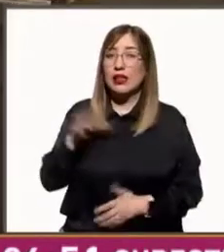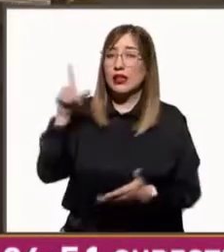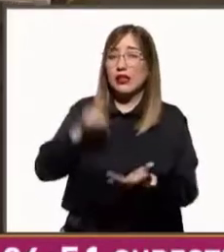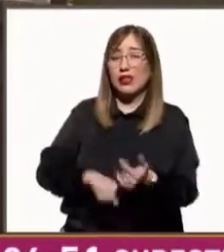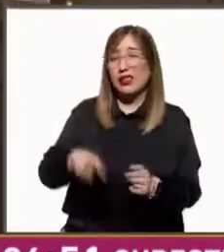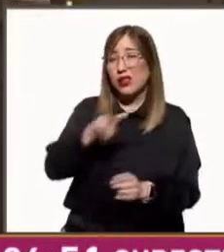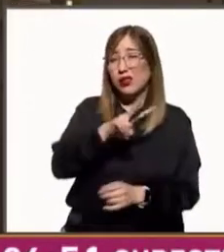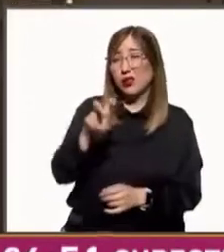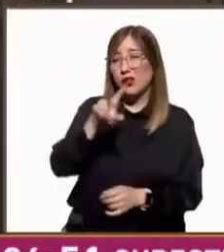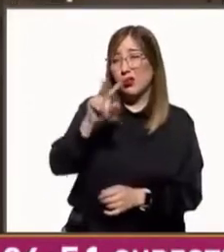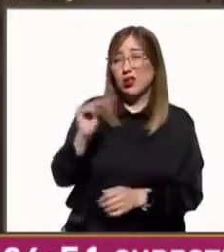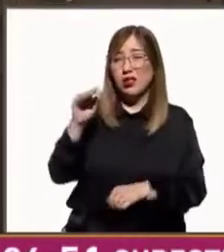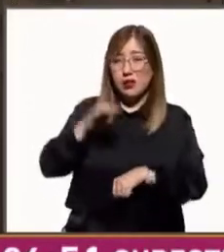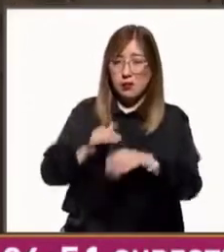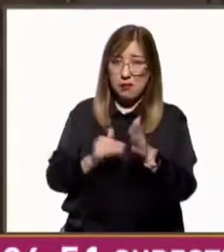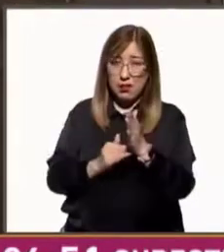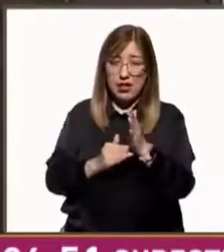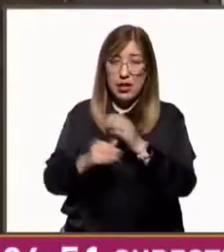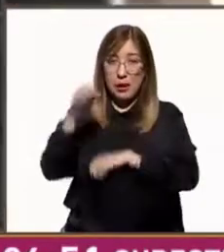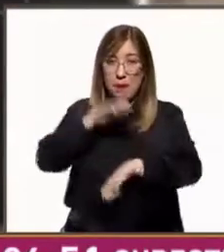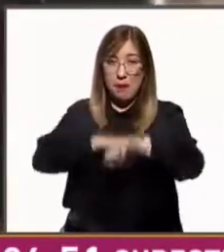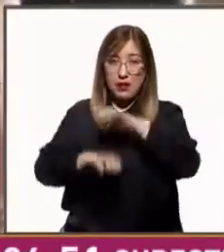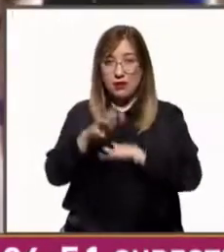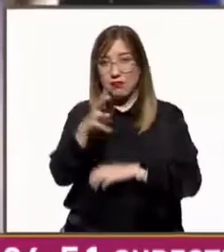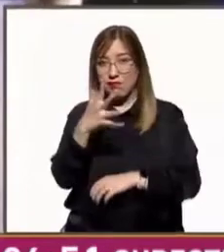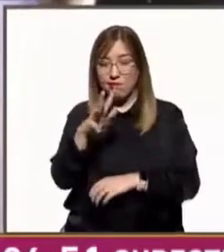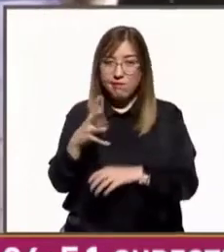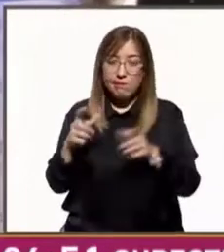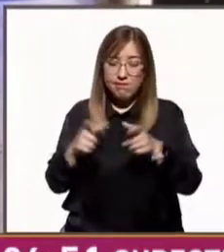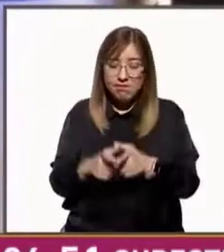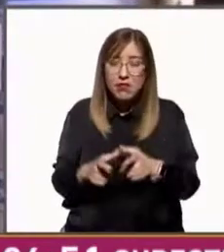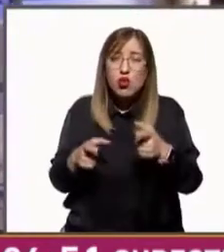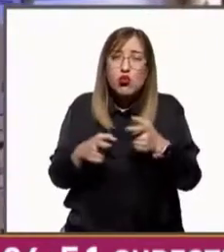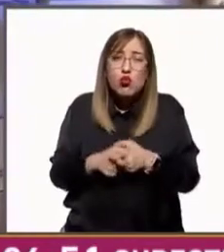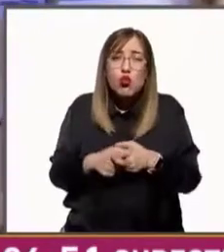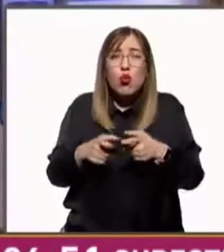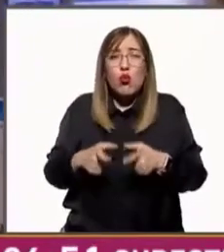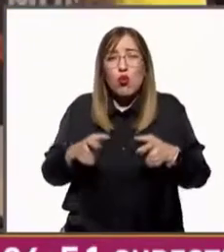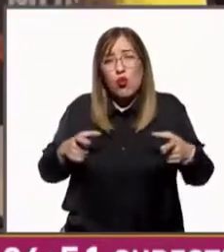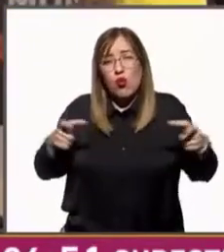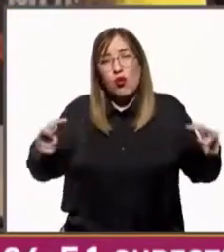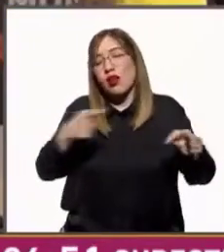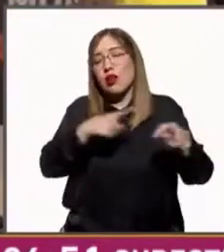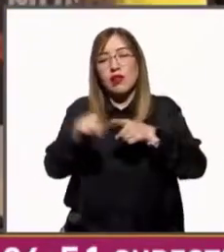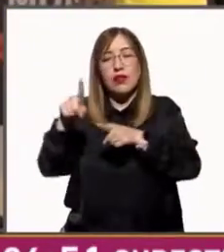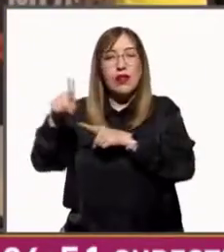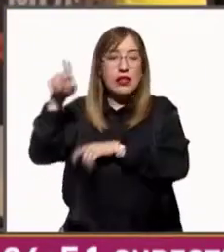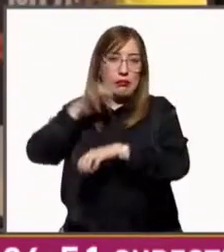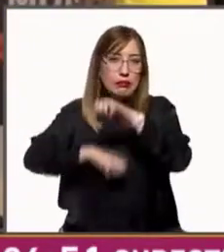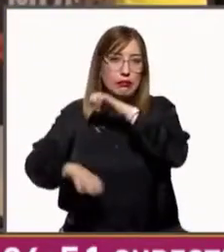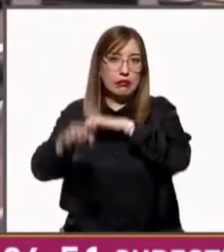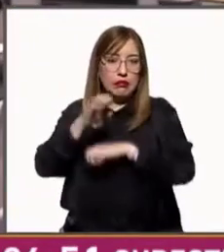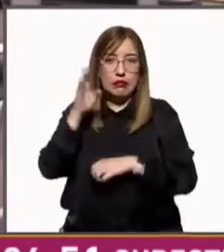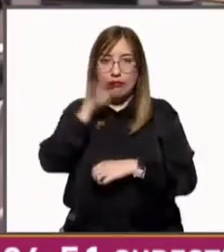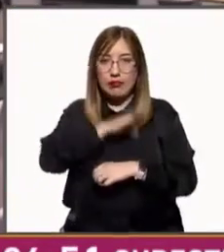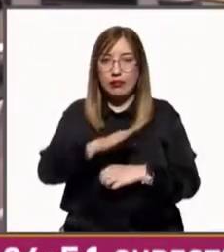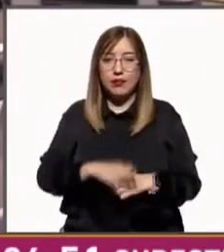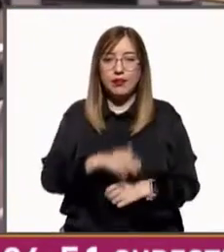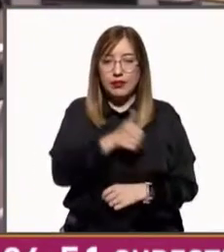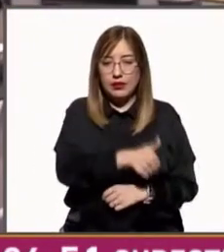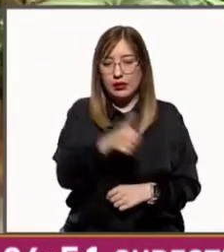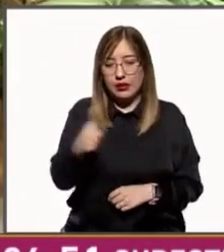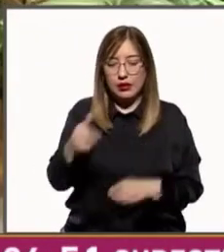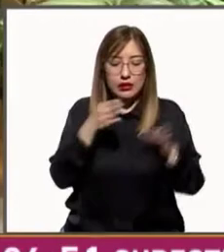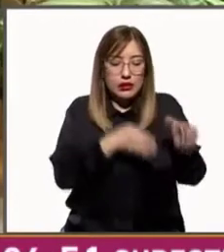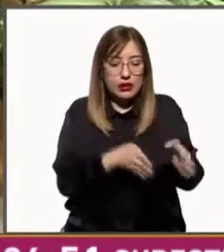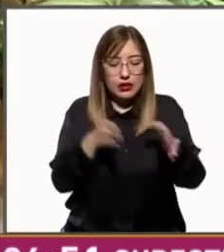280,000 empresas micro, medianas, micro, pequeñas, medianas y grandes, y por cada segmento hay cerca